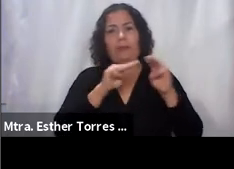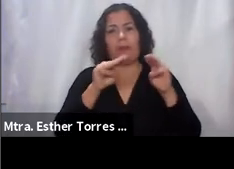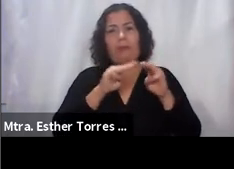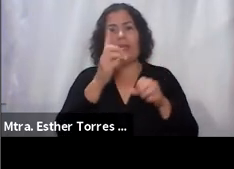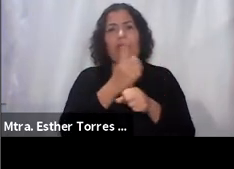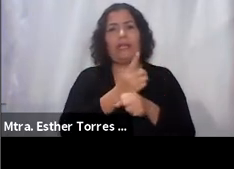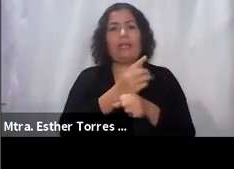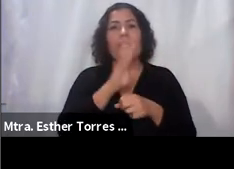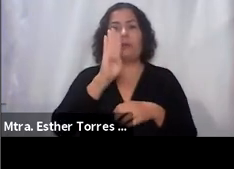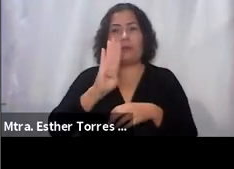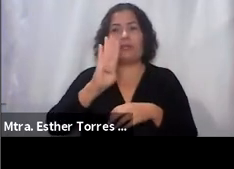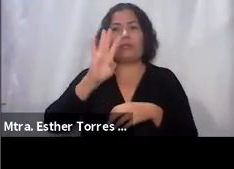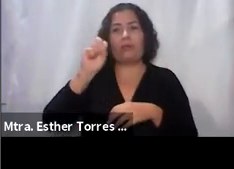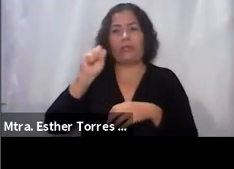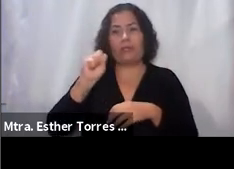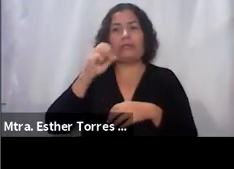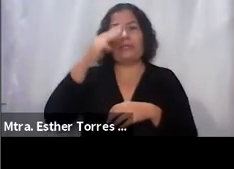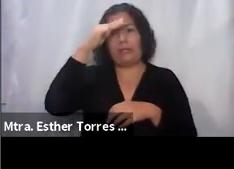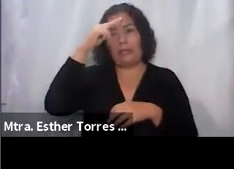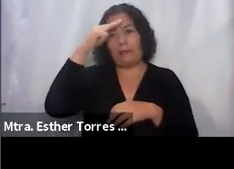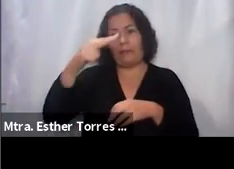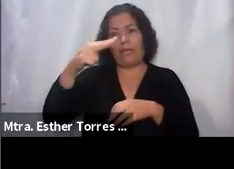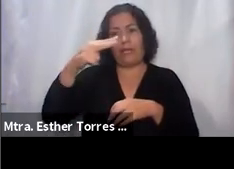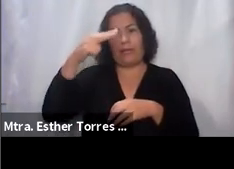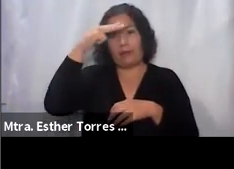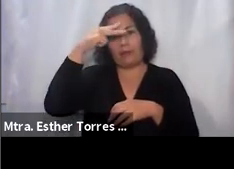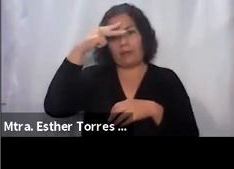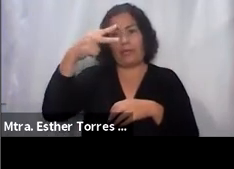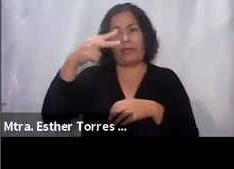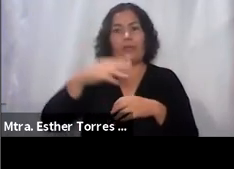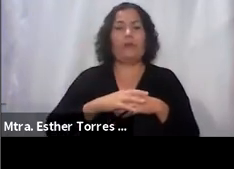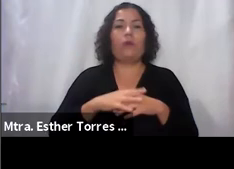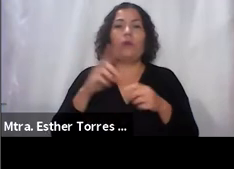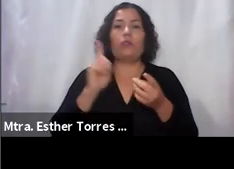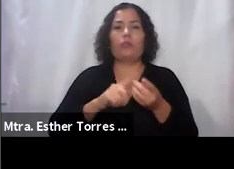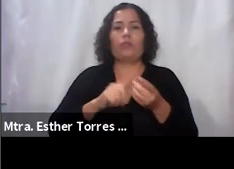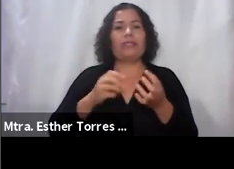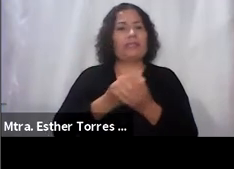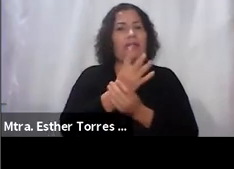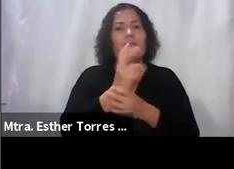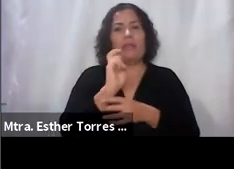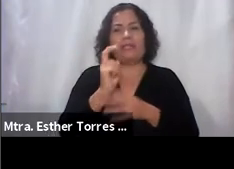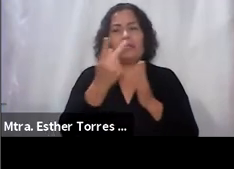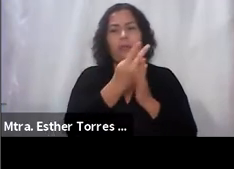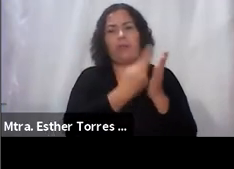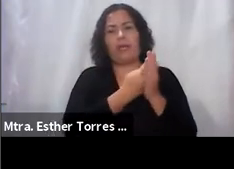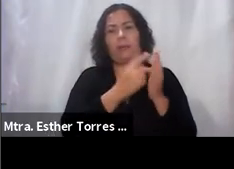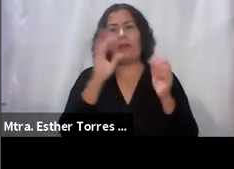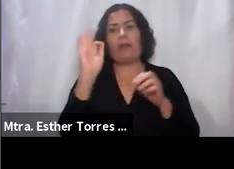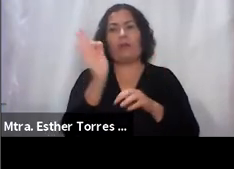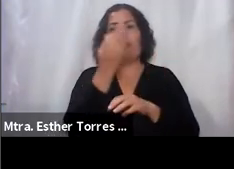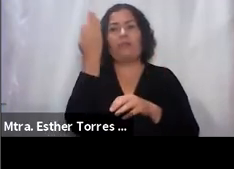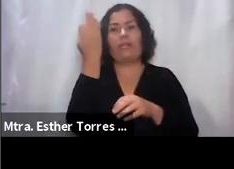de México, en donde salió este programa a nivel federal, ¿no?